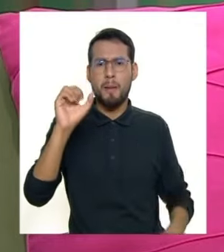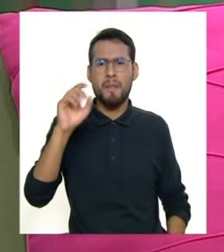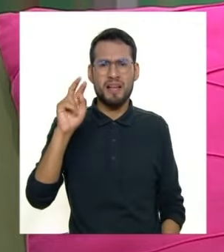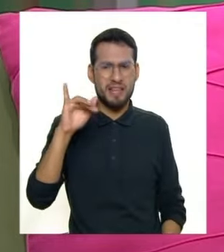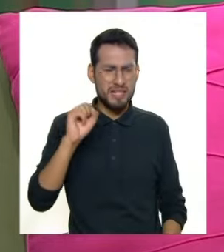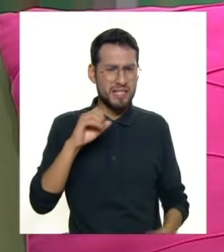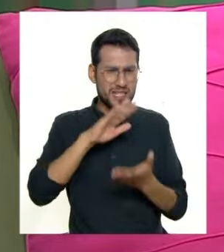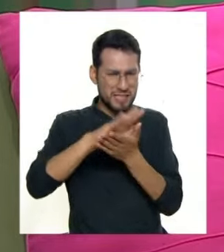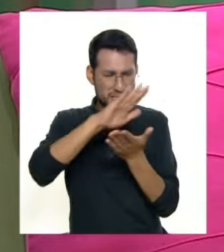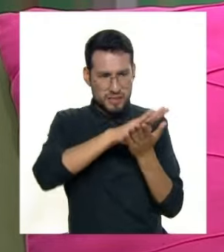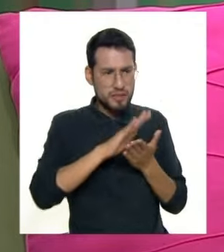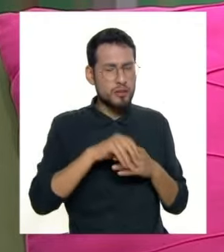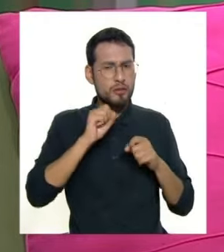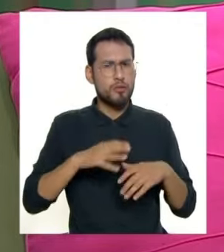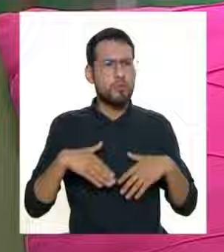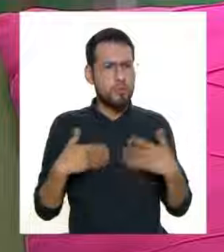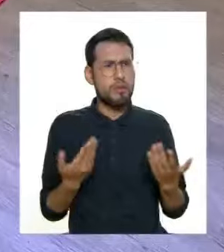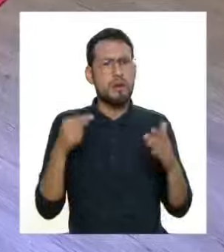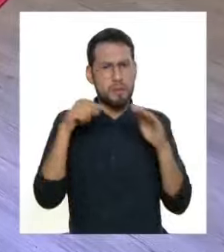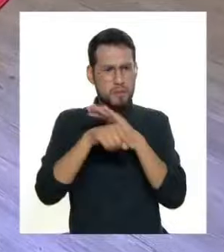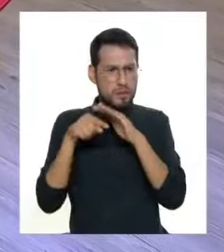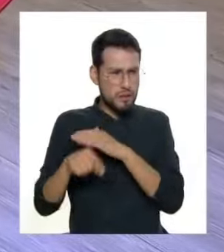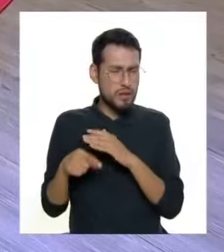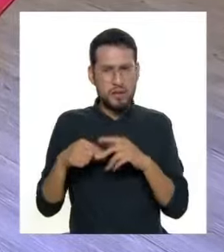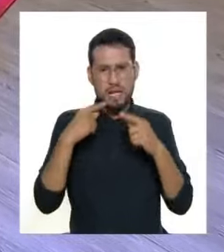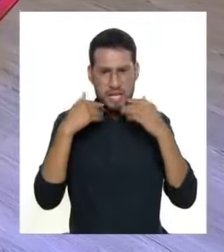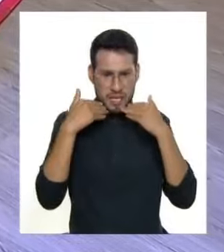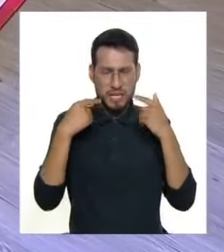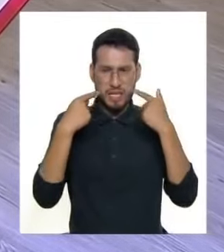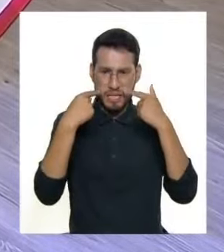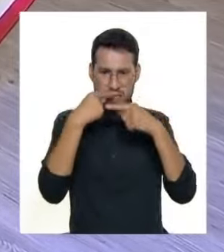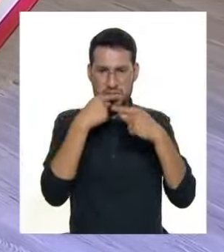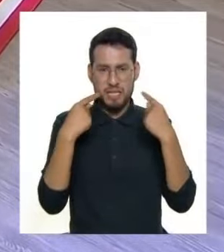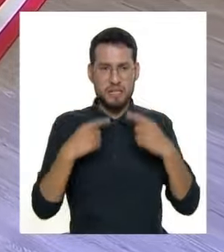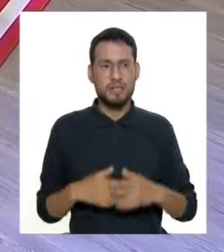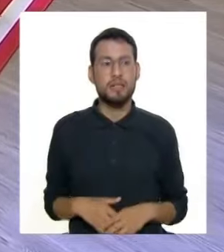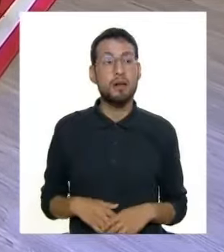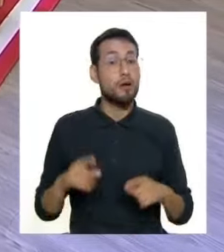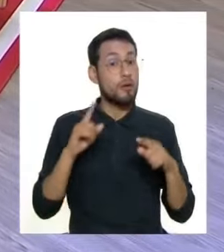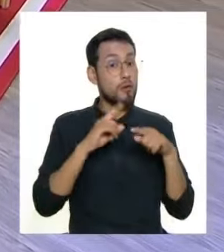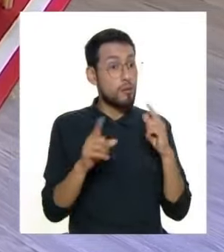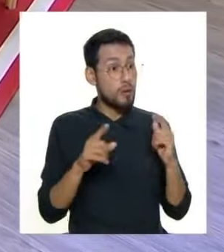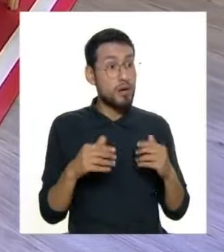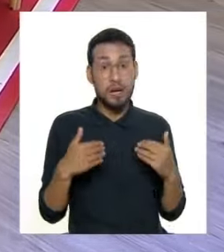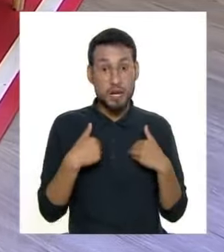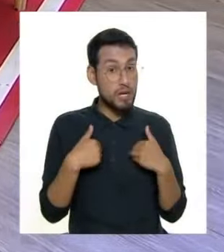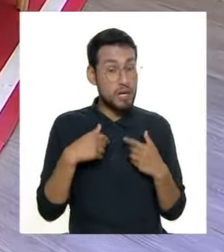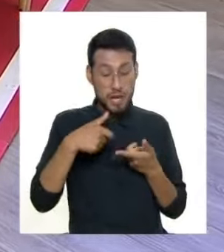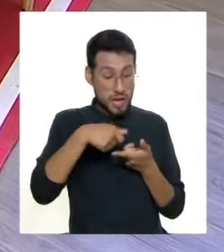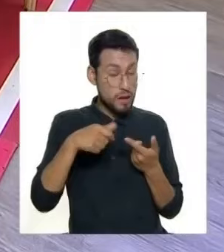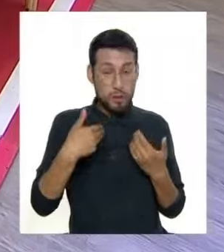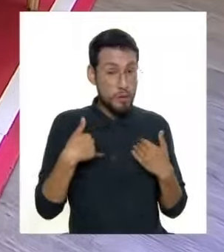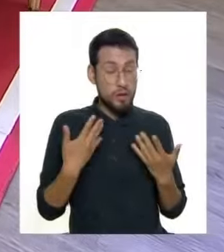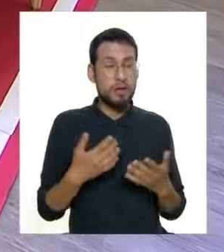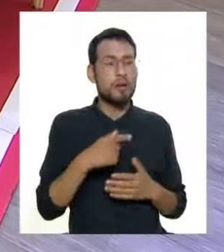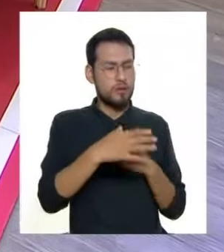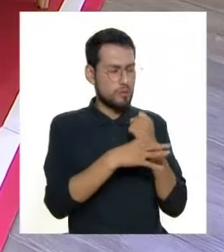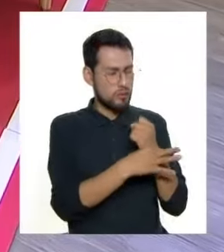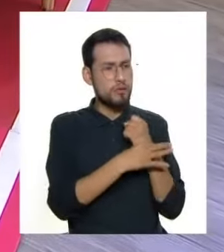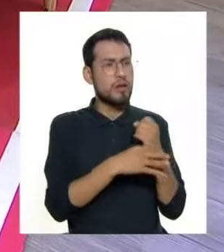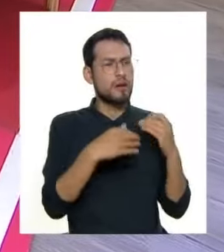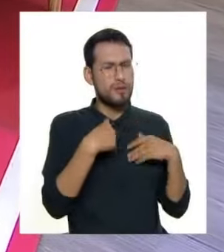y hacer matar las bacterias también que están presentes ahí, ¿no? Pero si es que no tenemos la pasta dental, como bien dijo el doctor,